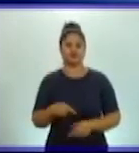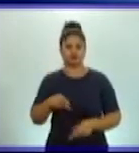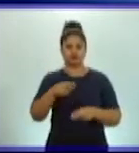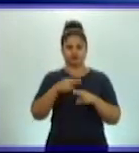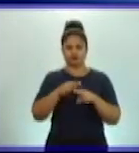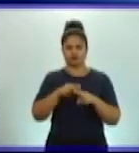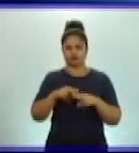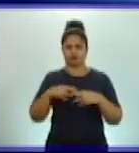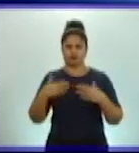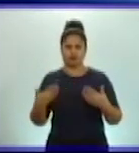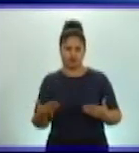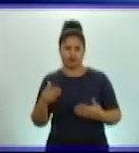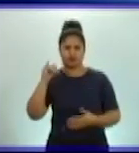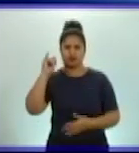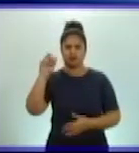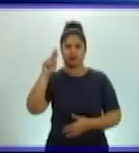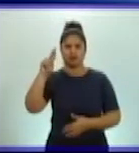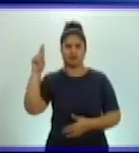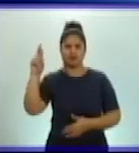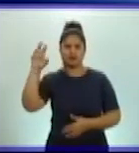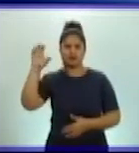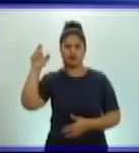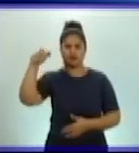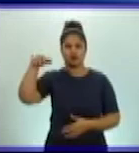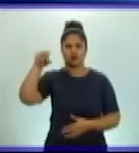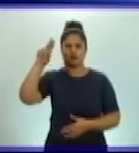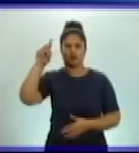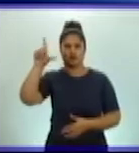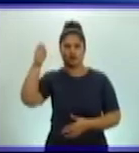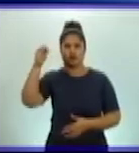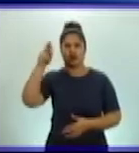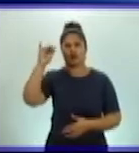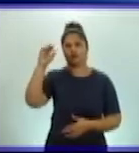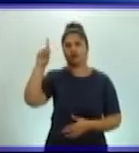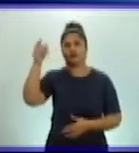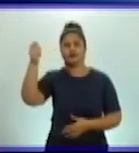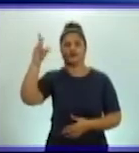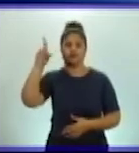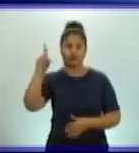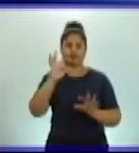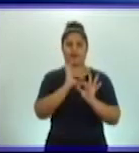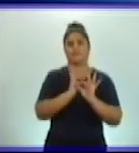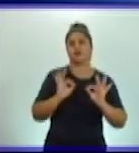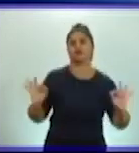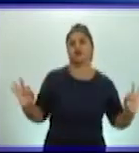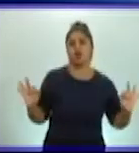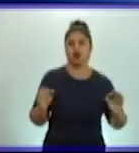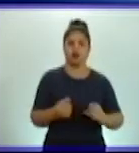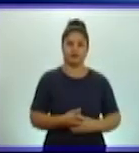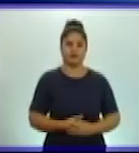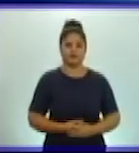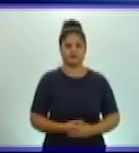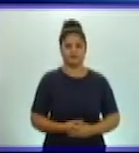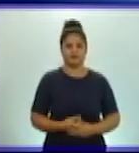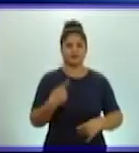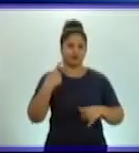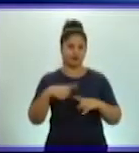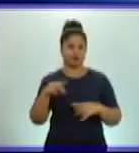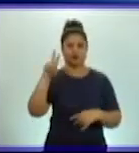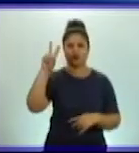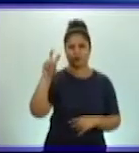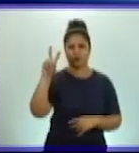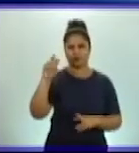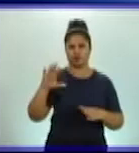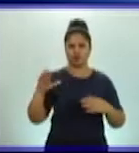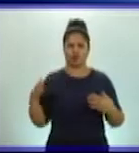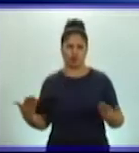Esto no es una irregularidad mixta, esto es un pretérito llano. Si seguimos viendo otros verbos que tenemos aquí, vemos